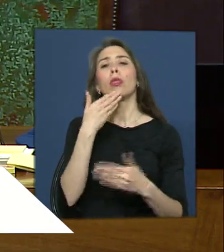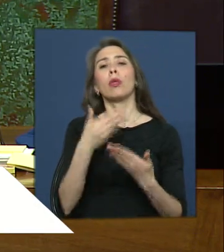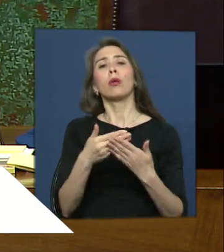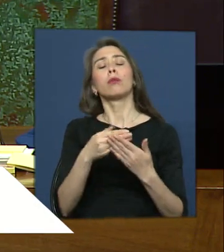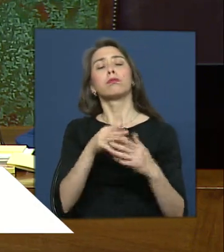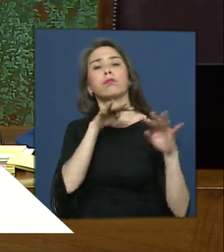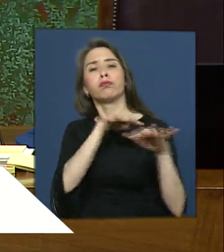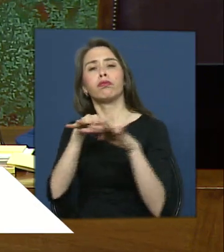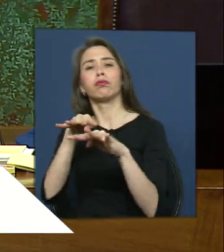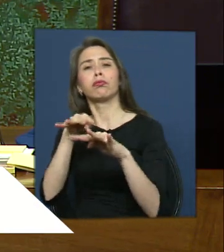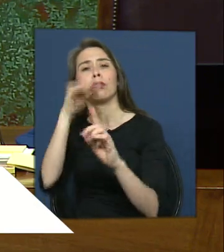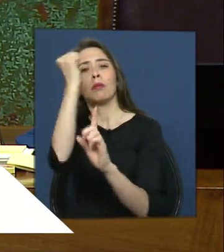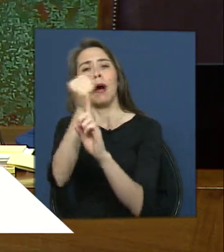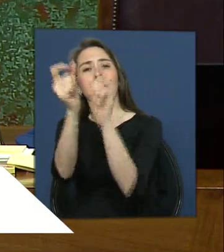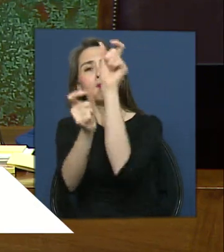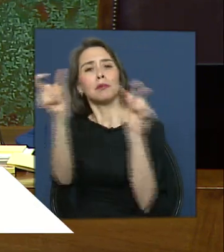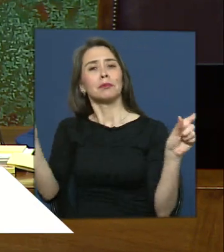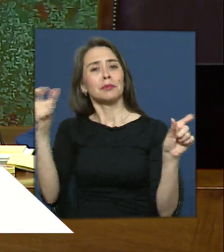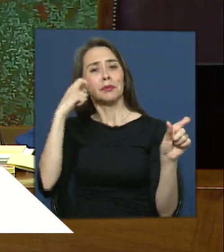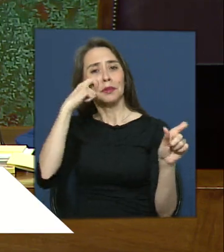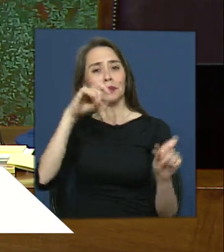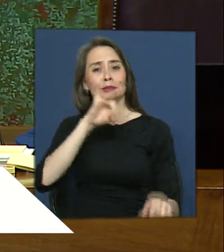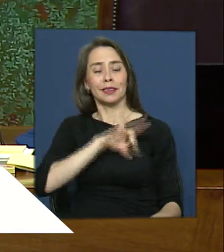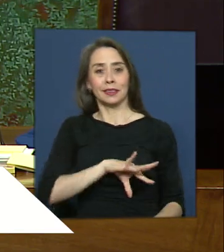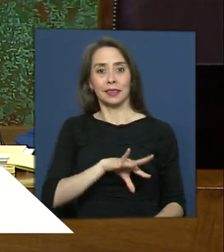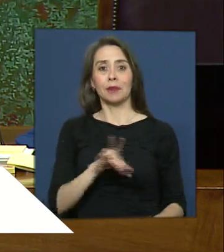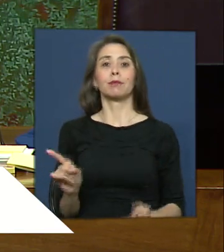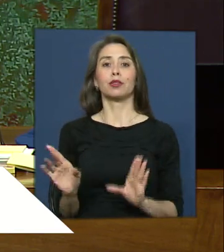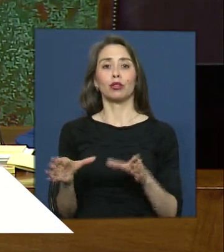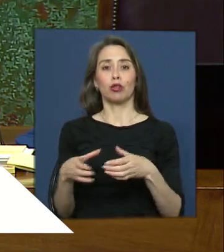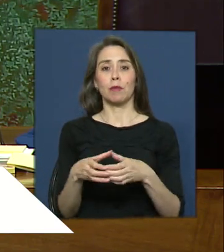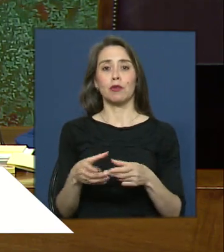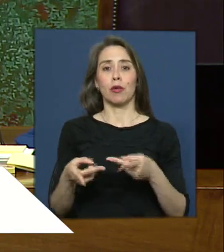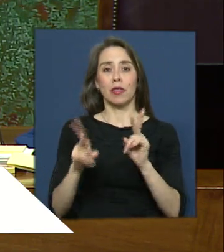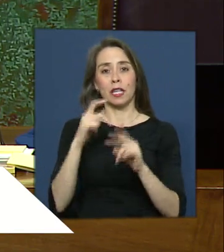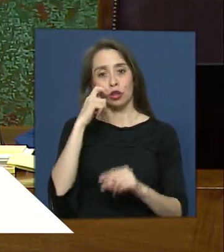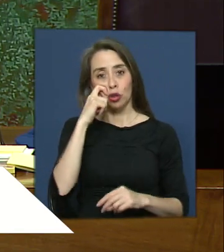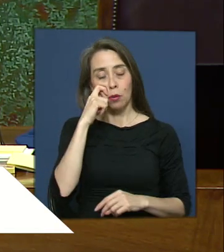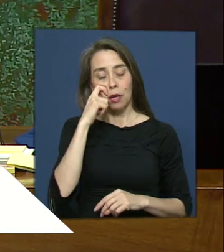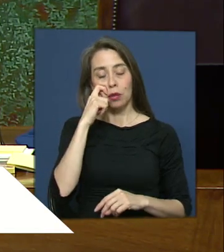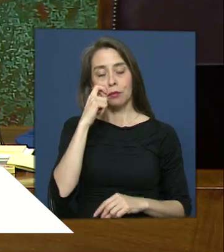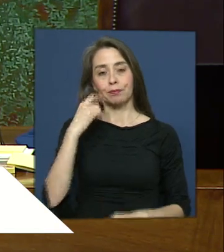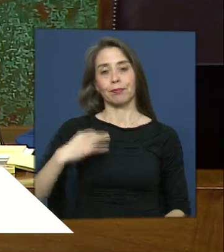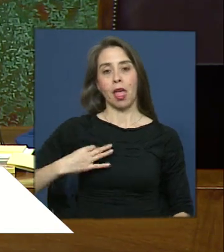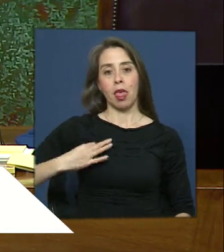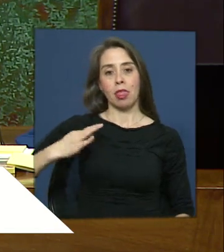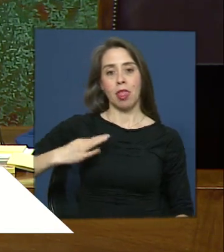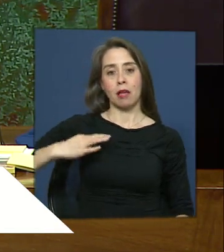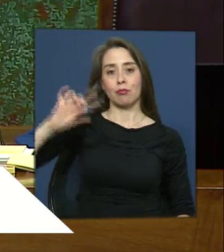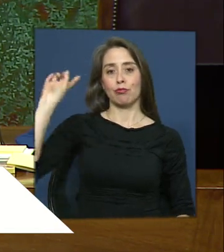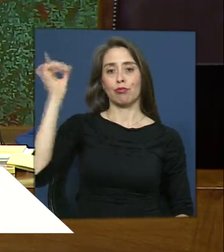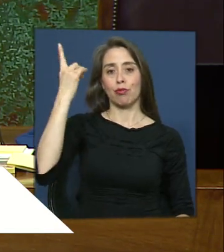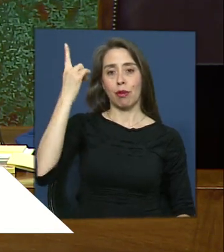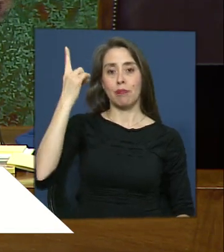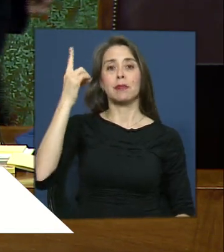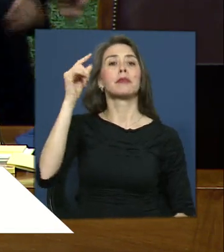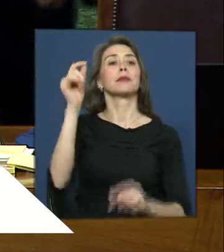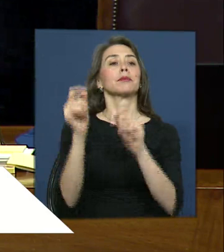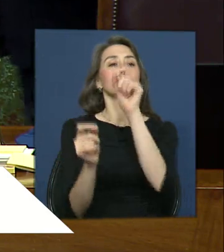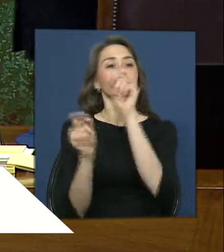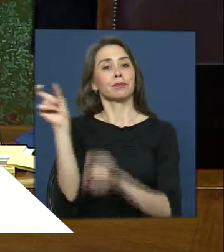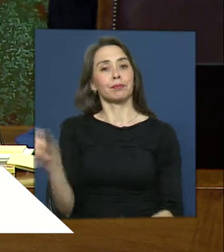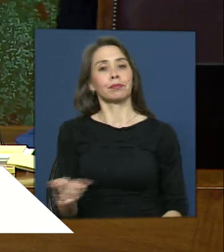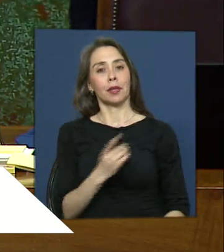en Chile. Rinde el informe de la Comisión de Derechos Humanos, Nacionalidad y Ciudadanía el diputado